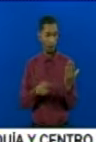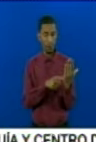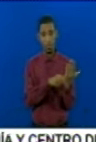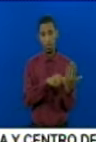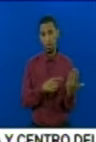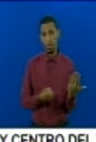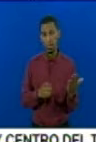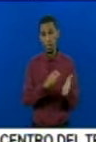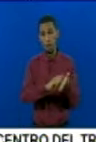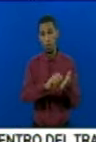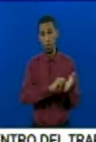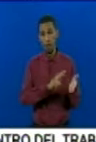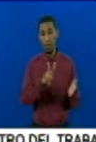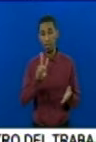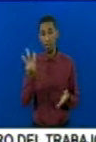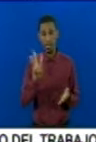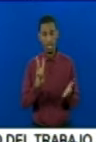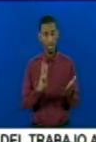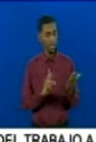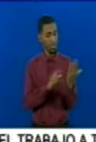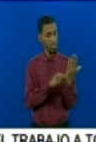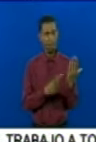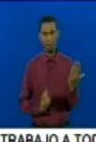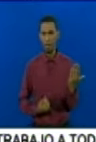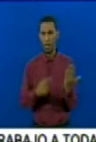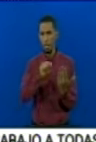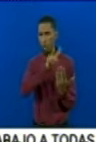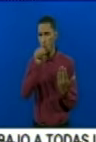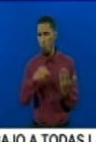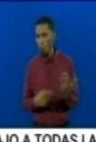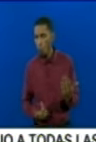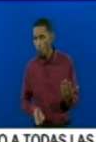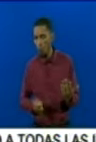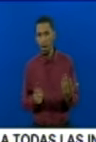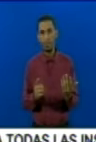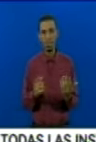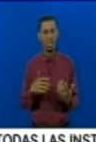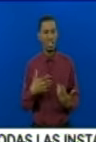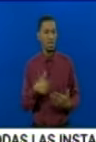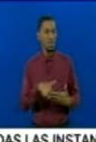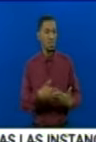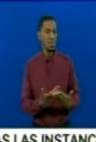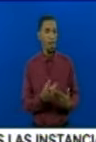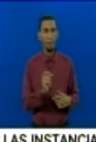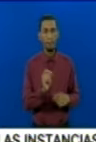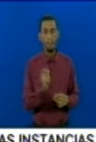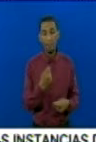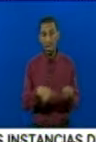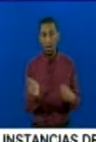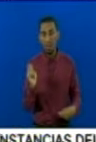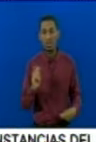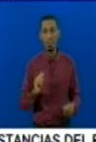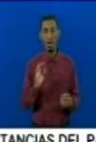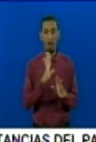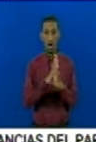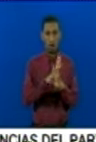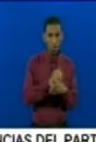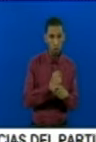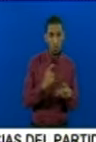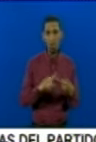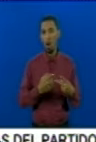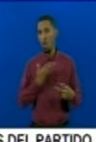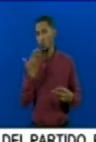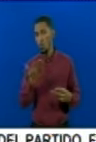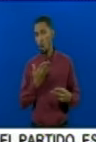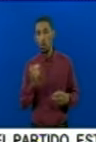Corona Esquina San Germán. Su pregunta, ¿cuándo venderán, por ejemplo, el arroz y azúcar faltante del mes de octubre del